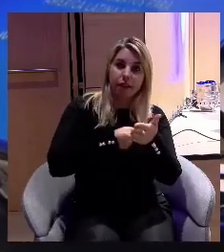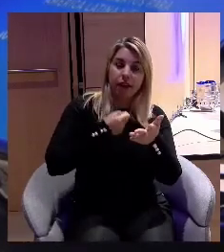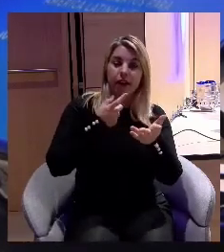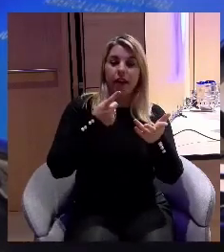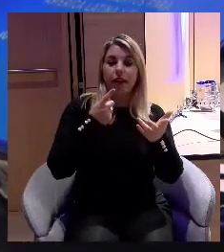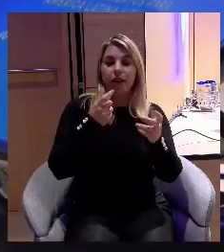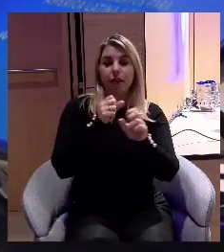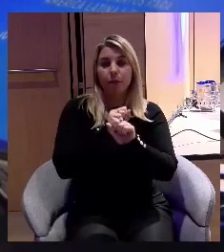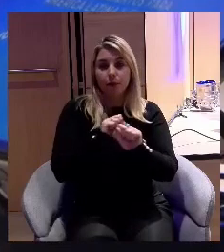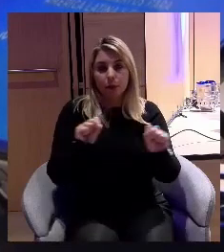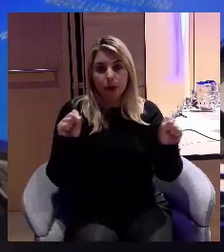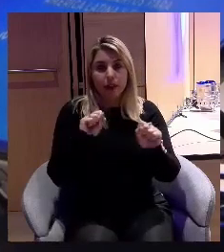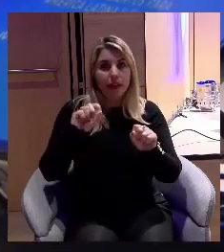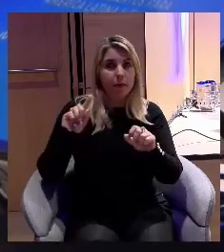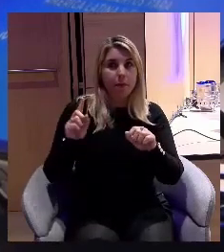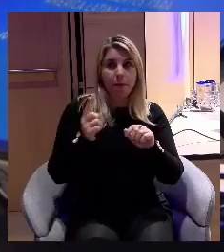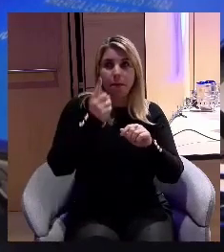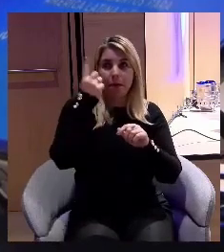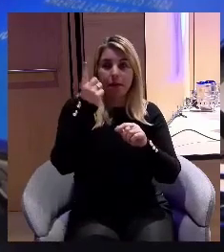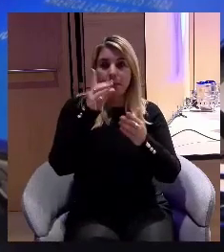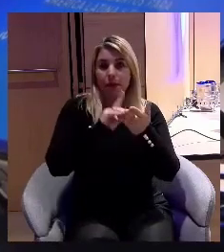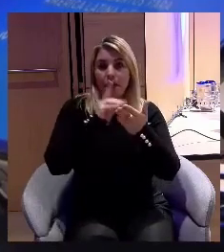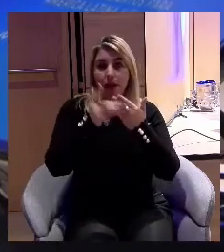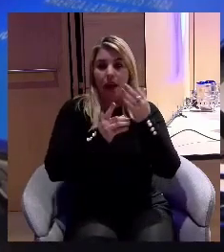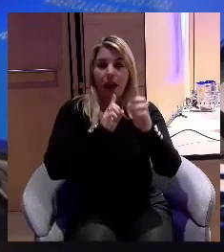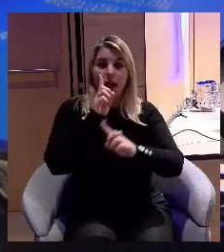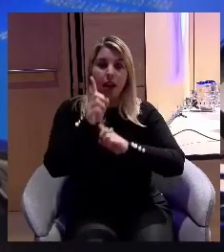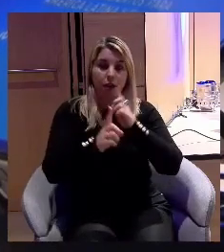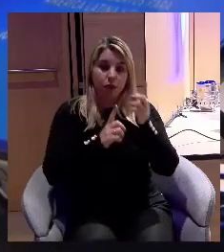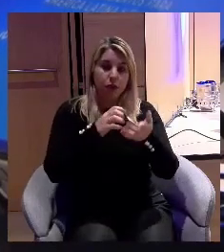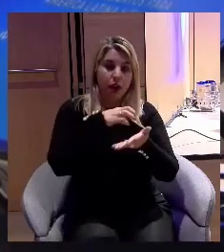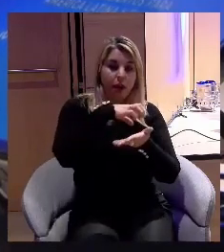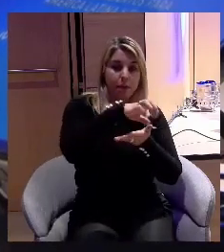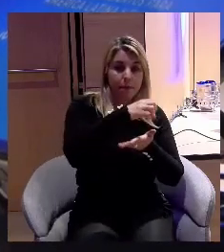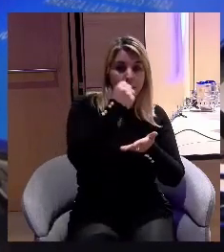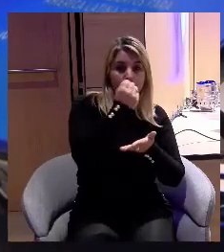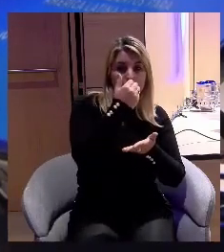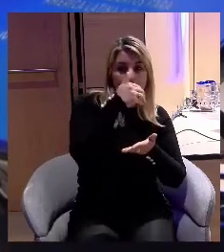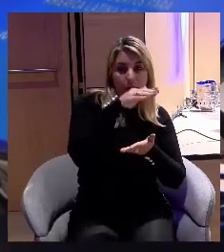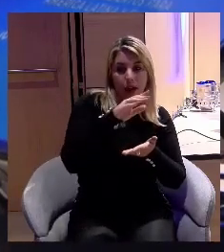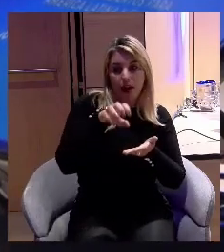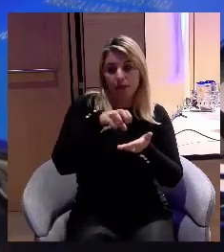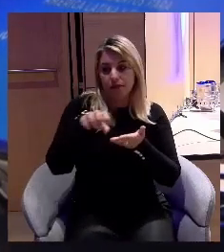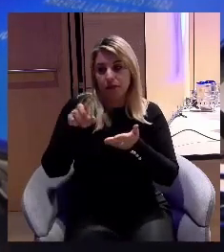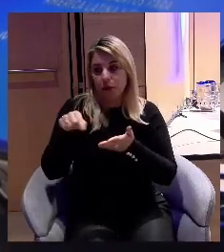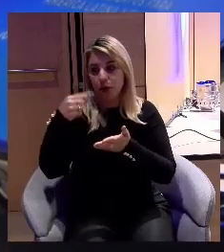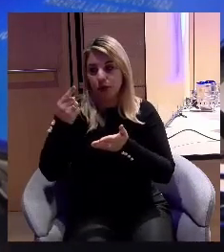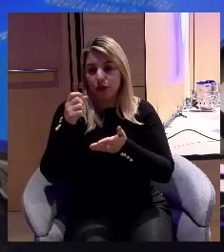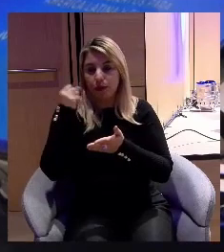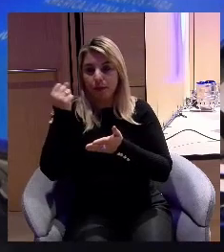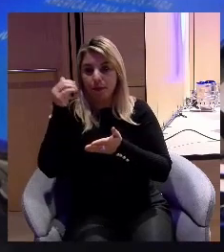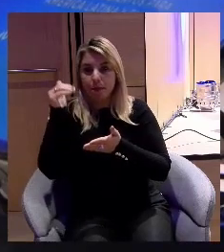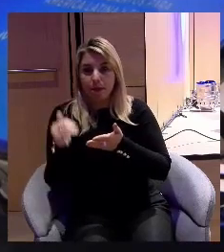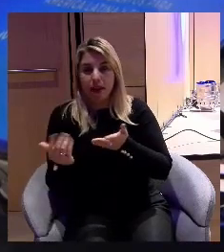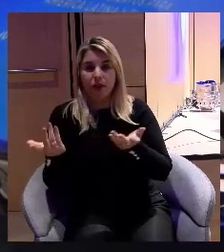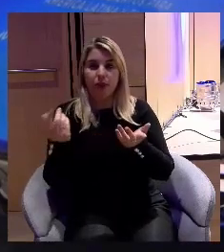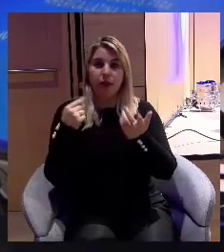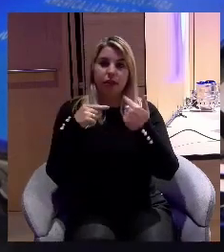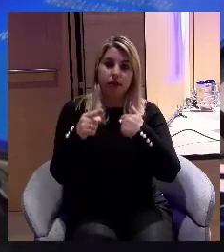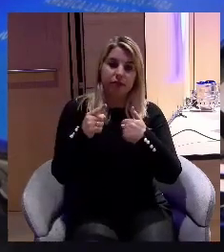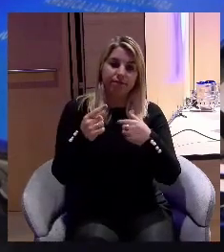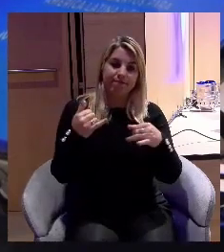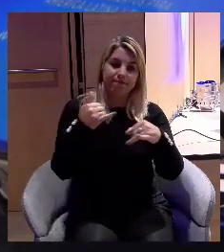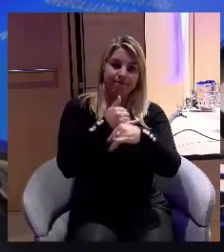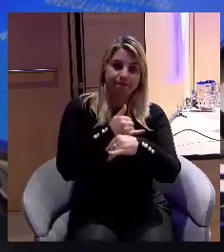balancear o por priorizar en el proyecto algunos aspectos más que otros pueden significar, no sé si un fracaso, pero sí no